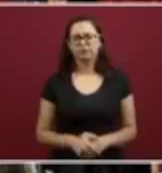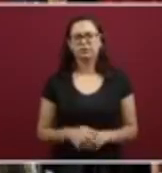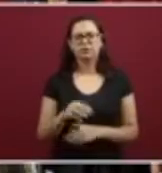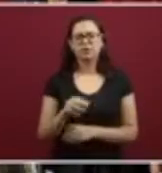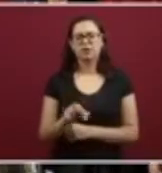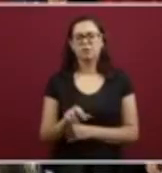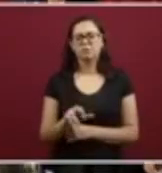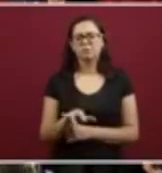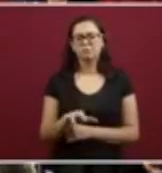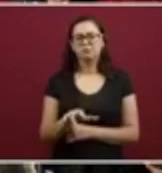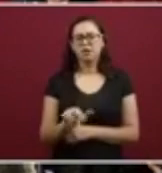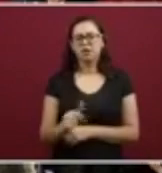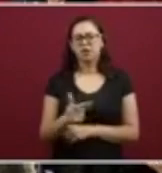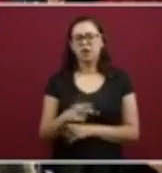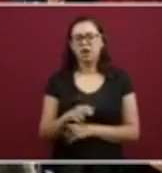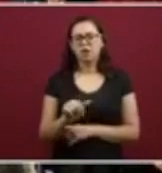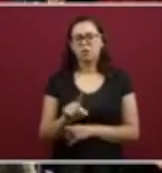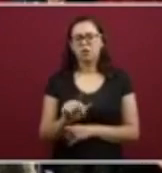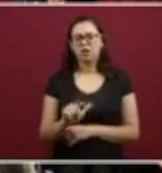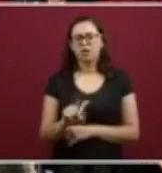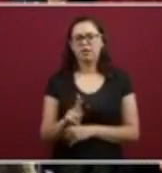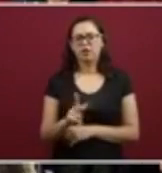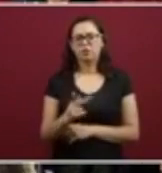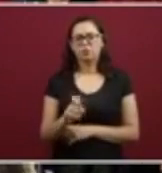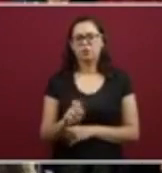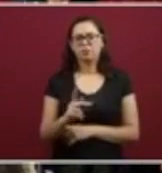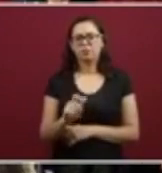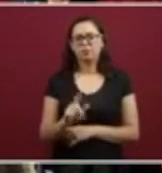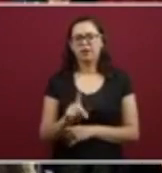María Eugenia Guadalupe Padilla Marín.